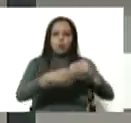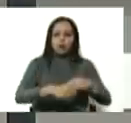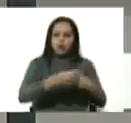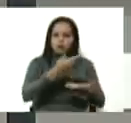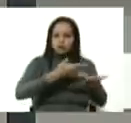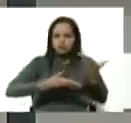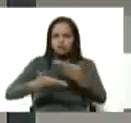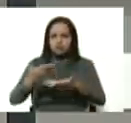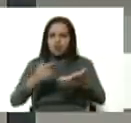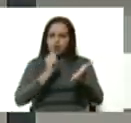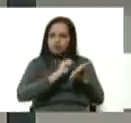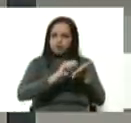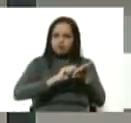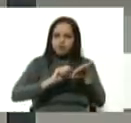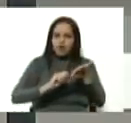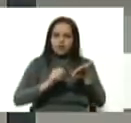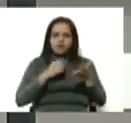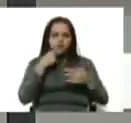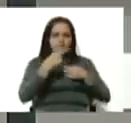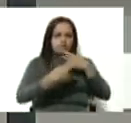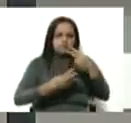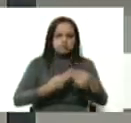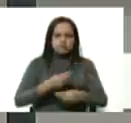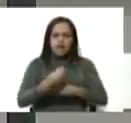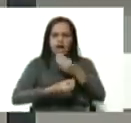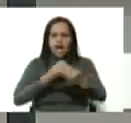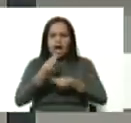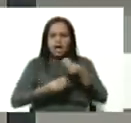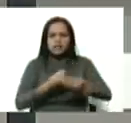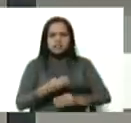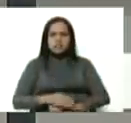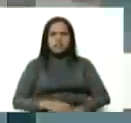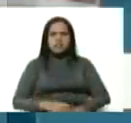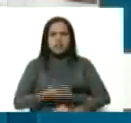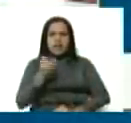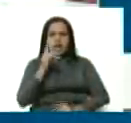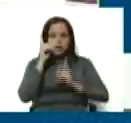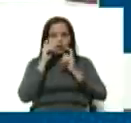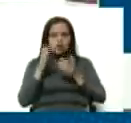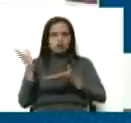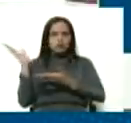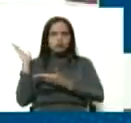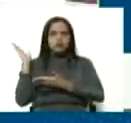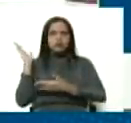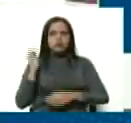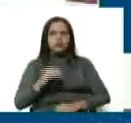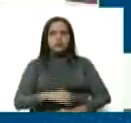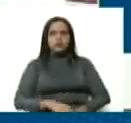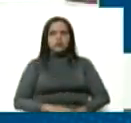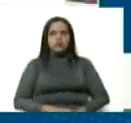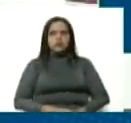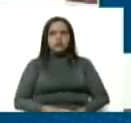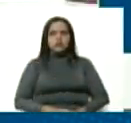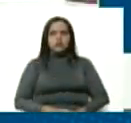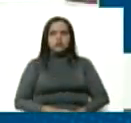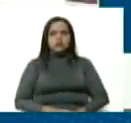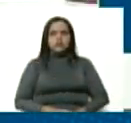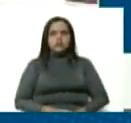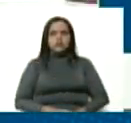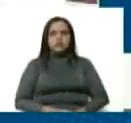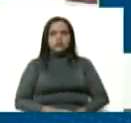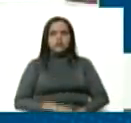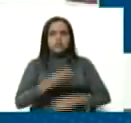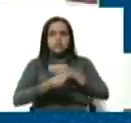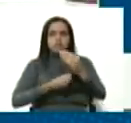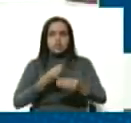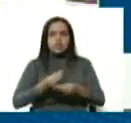notas verbales. Se hace justamente, ahí está la imagen, se hace justamente a